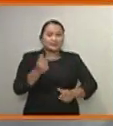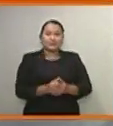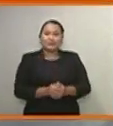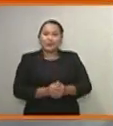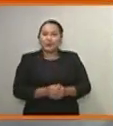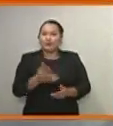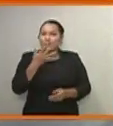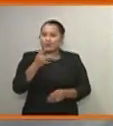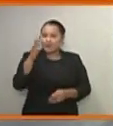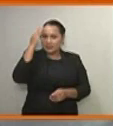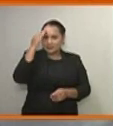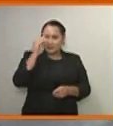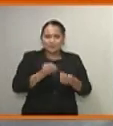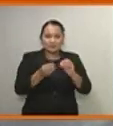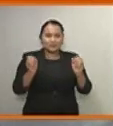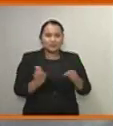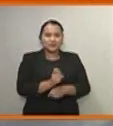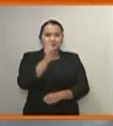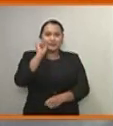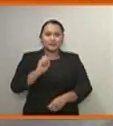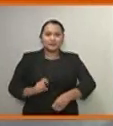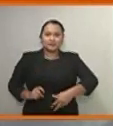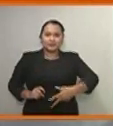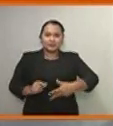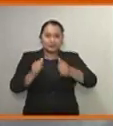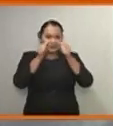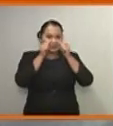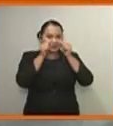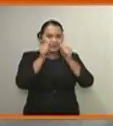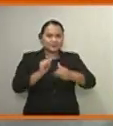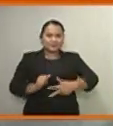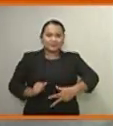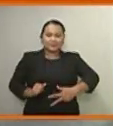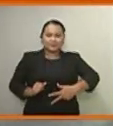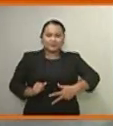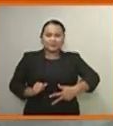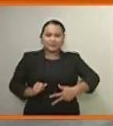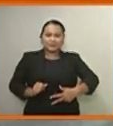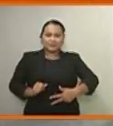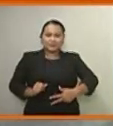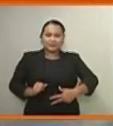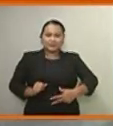acompáñame a recibir el primer número ganador y este es... atento.